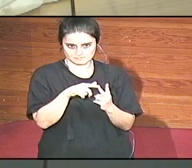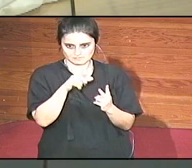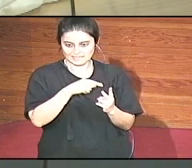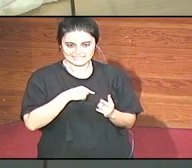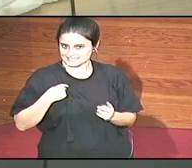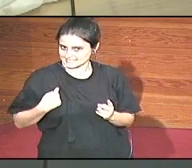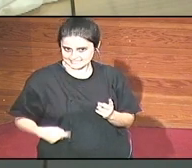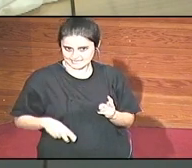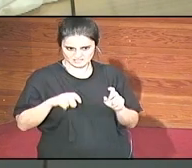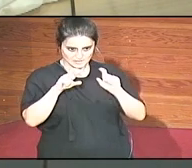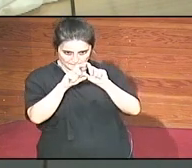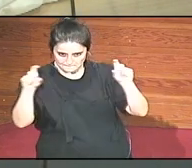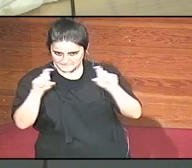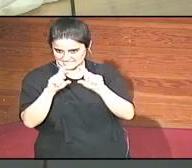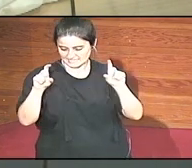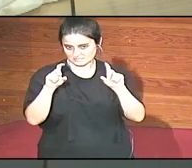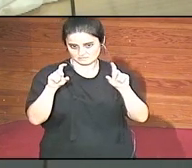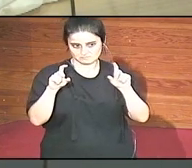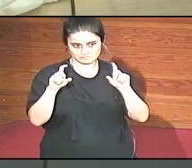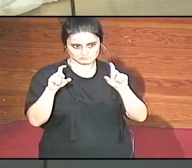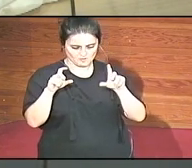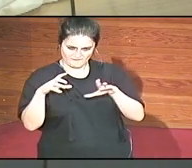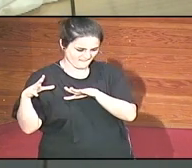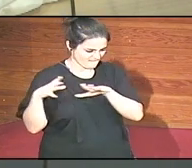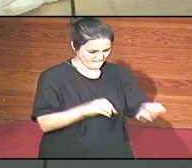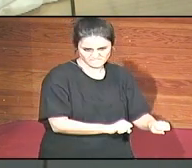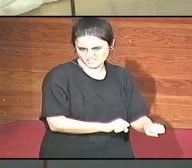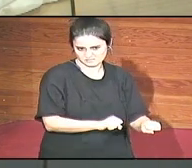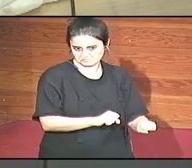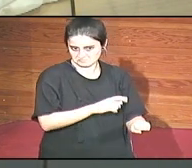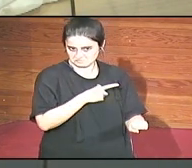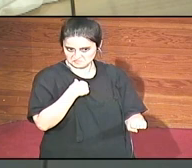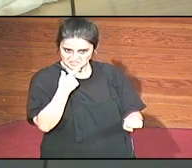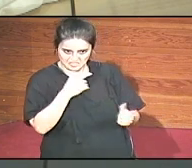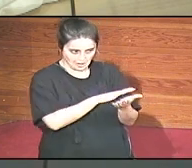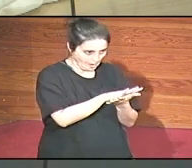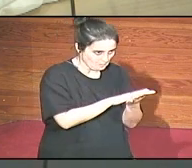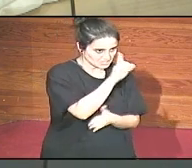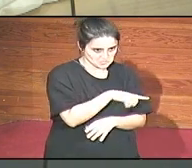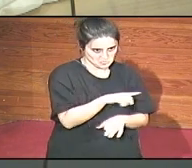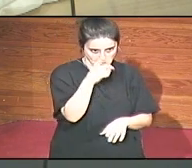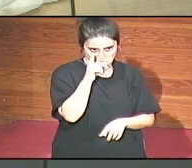saco sin ningún tipo de problema de arrasar con lo que sea